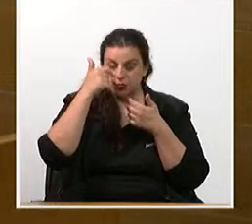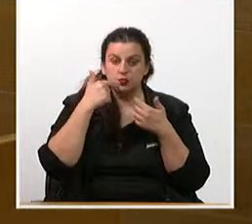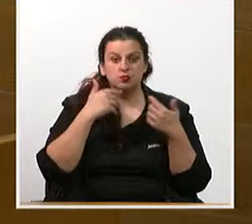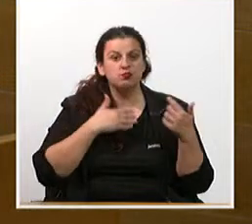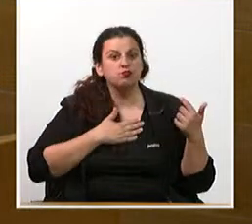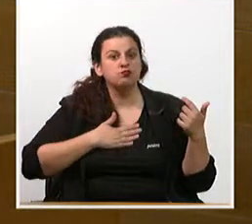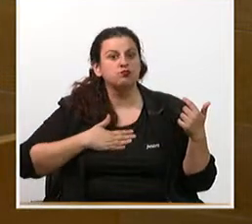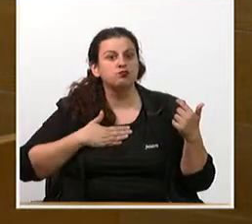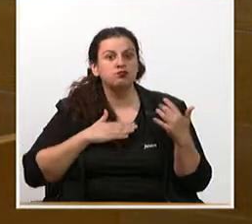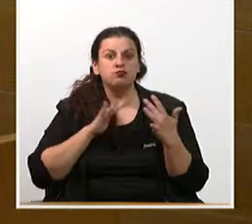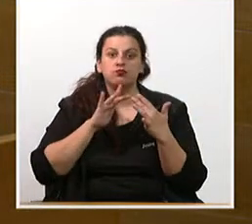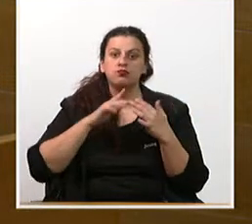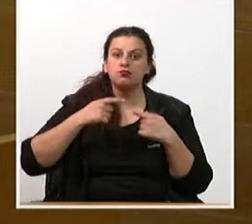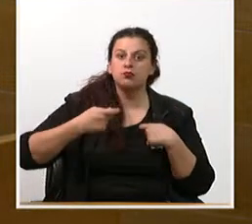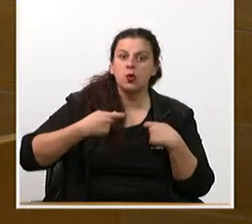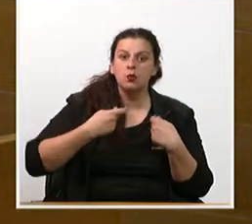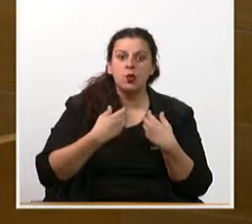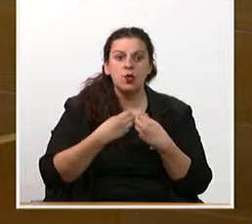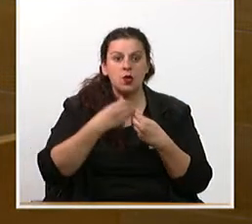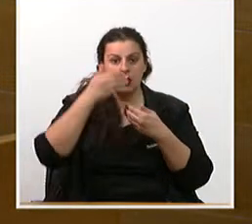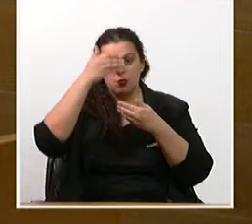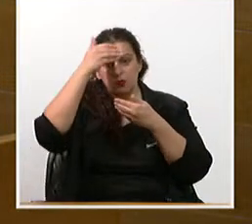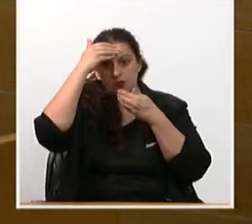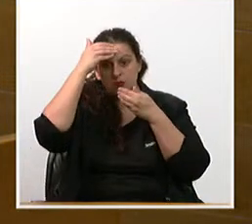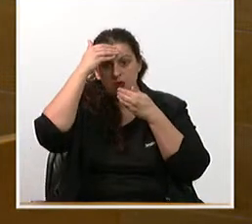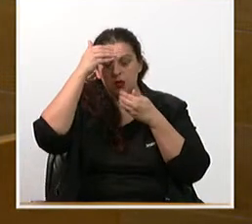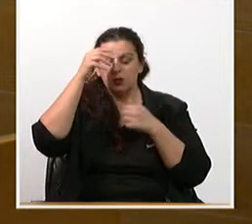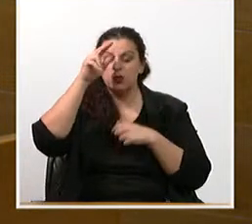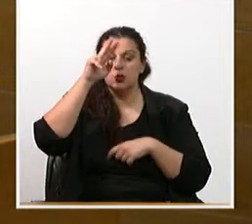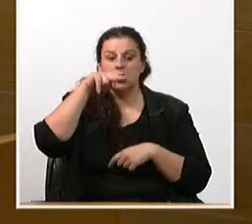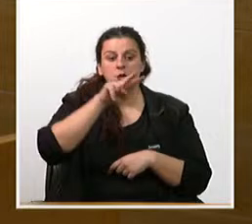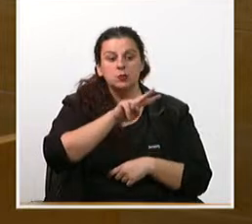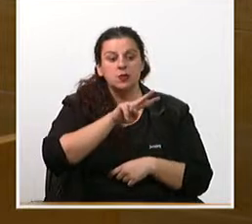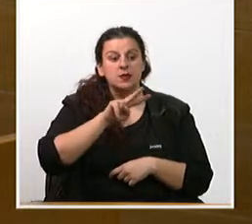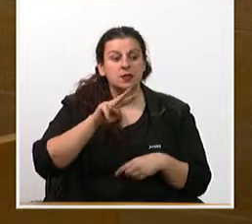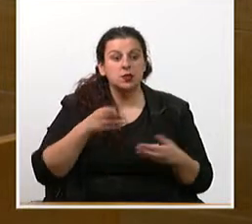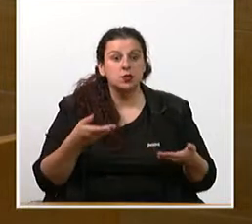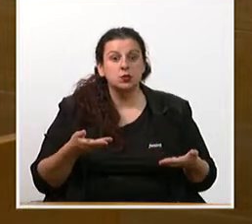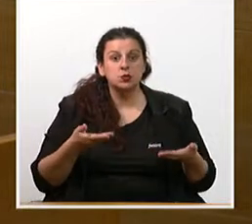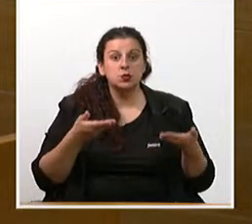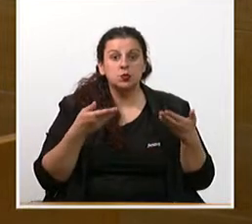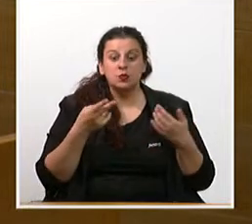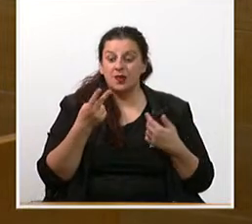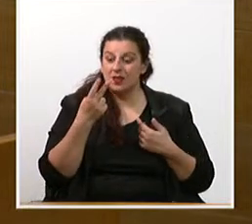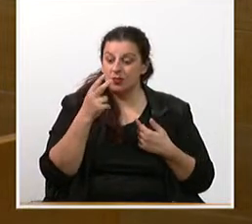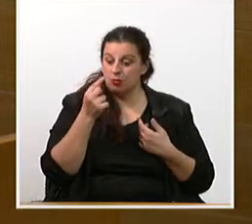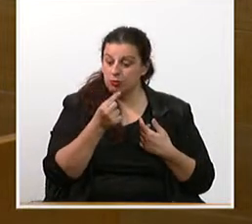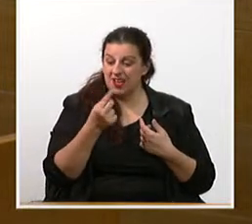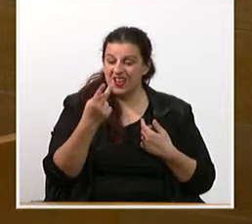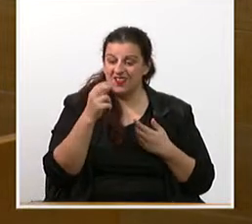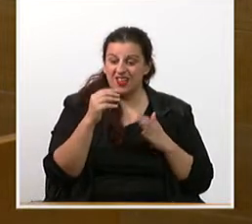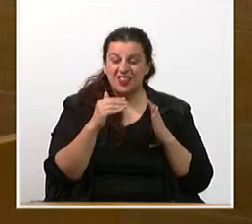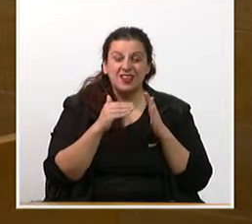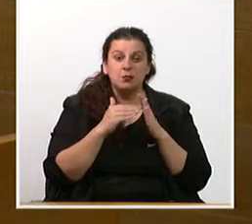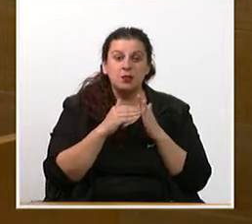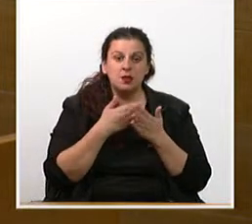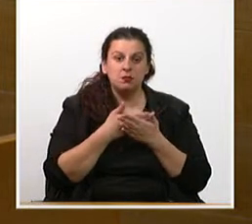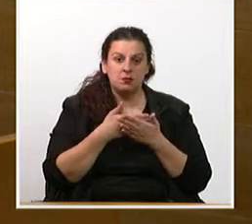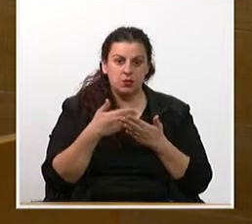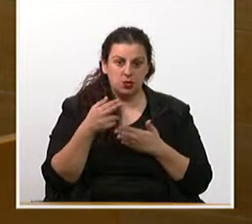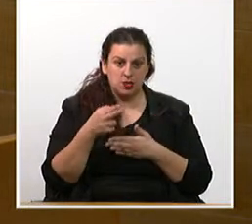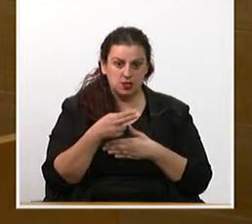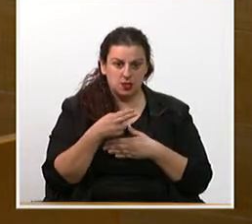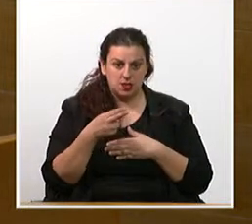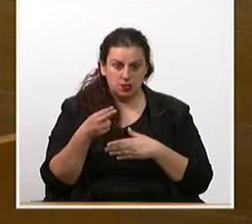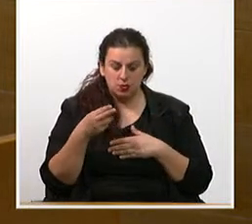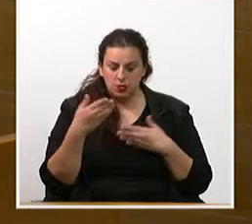la relación comercial con dicho país había ascendido en 2022 a más de 20,000 millones de euros los datos además muestran